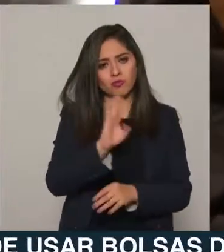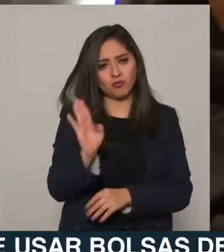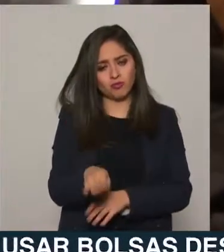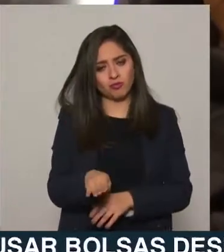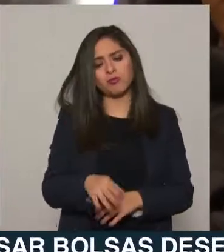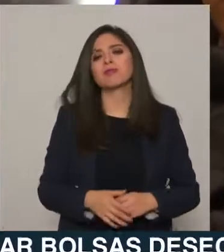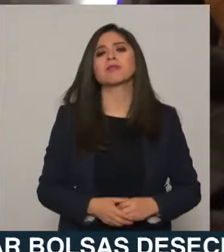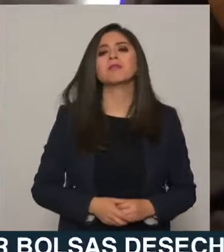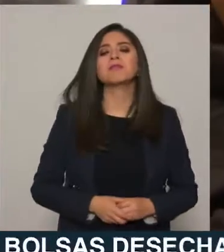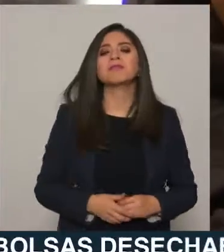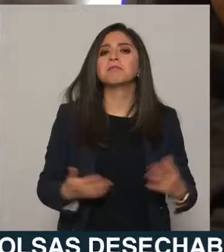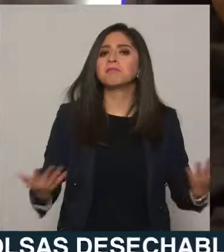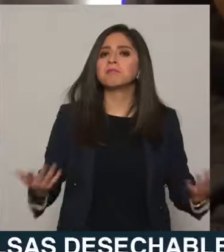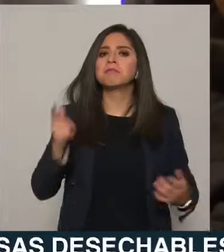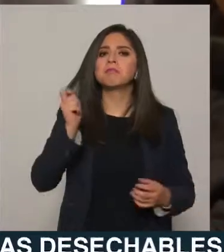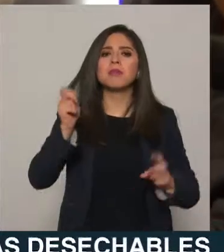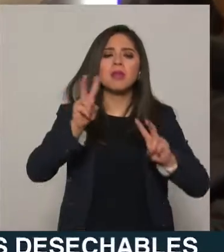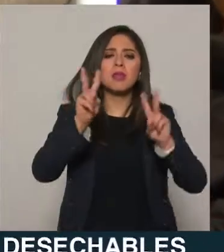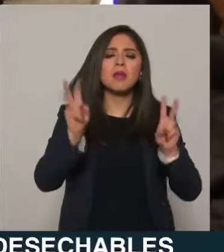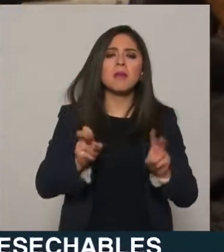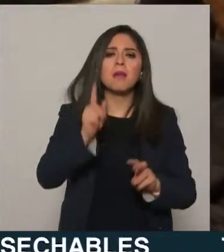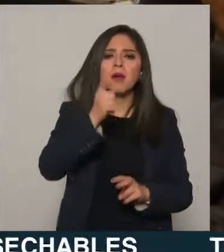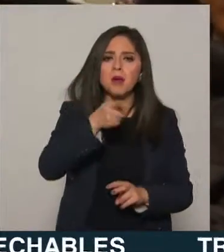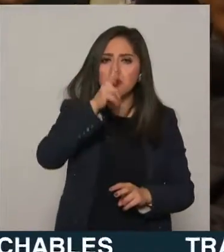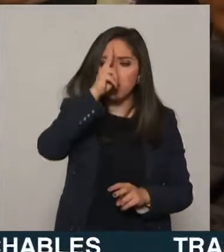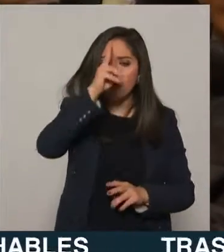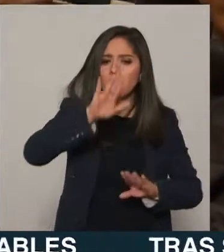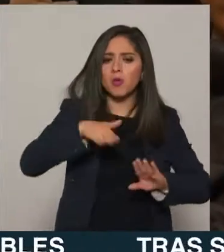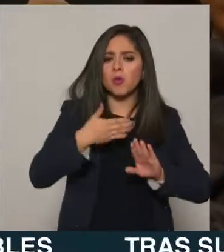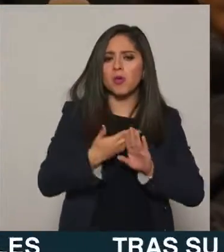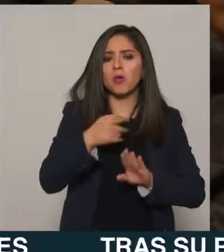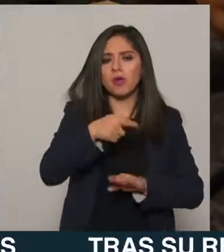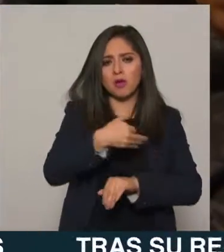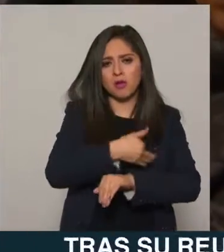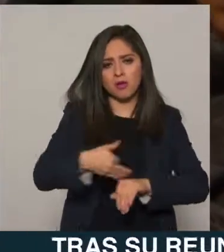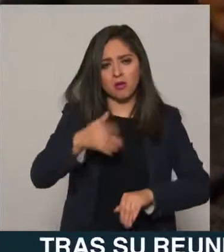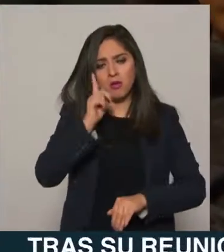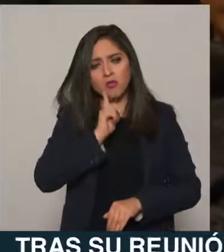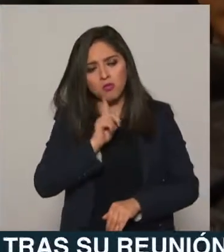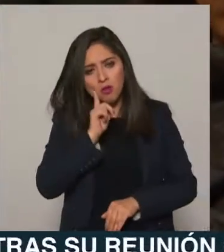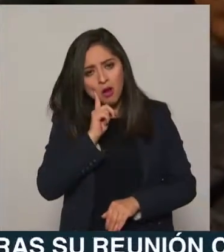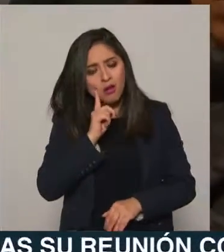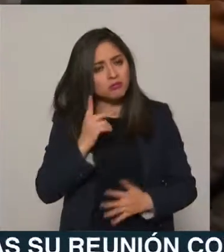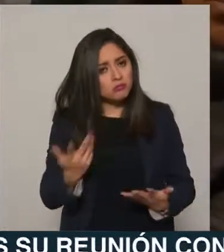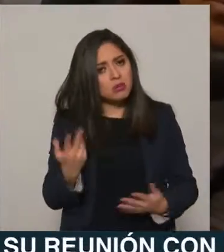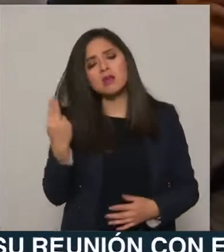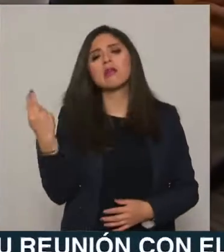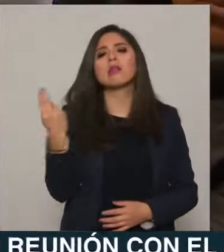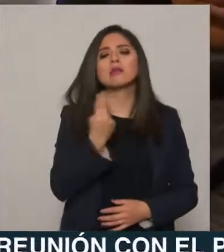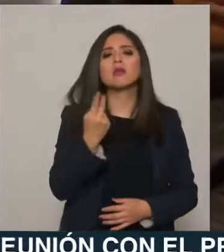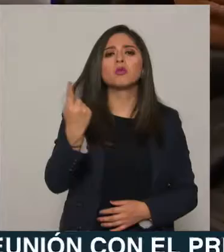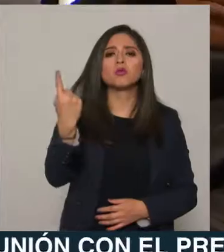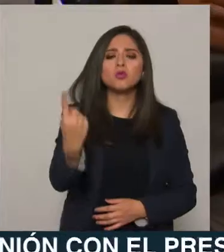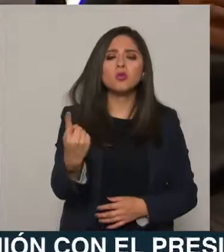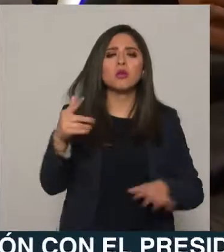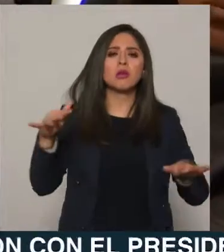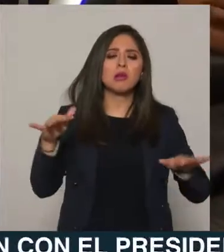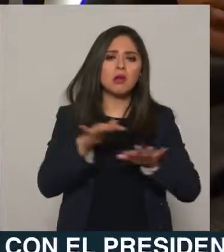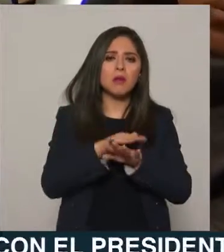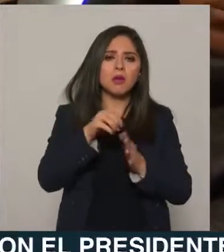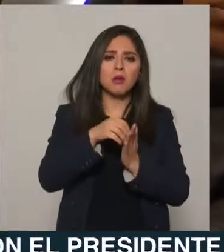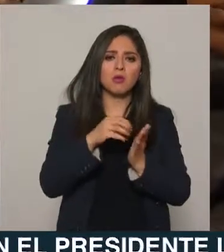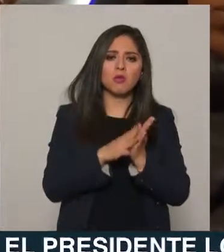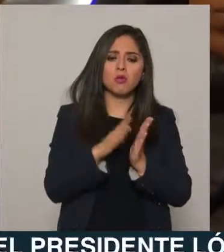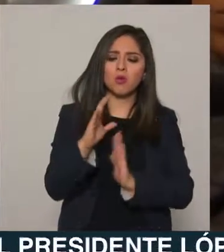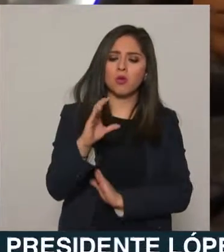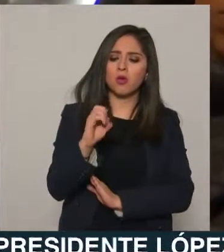hace es categorizar sobre violencia familiar. Lo que nosotros estamos diciendo es que necesitamos que haya un elemento de modificación en el Código